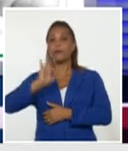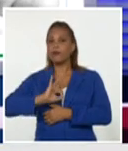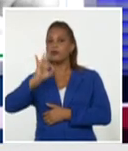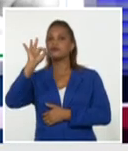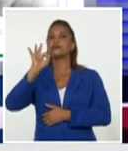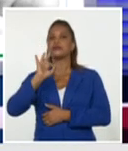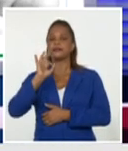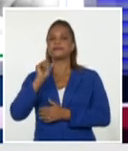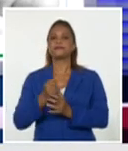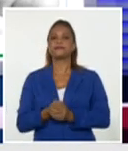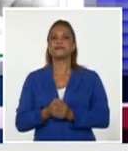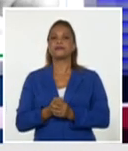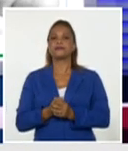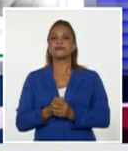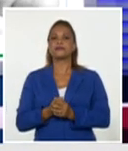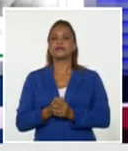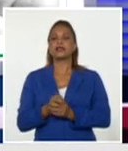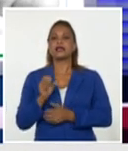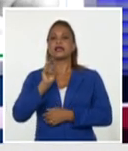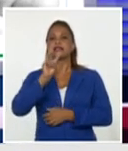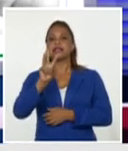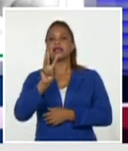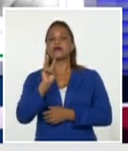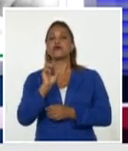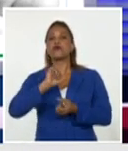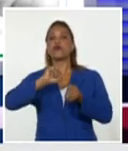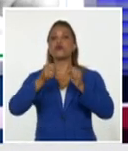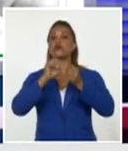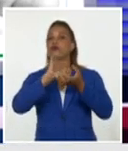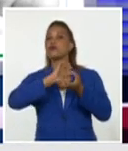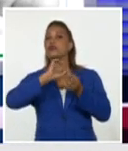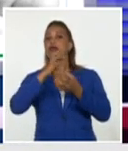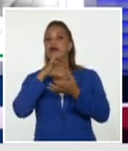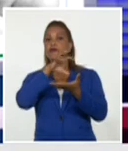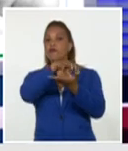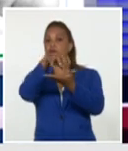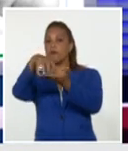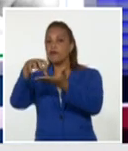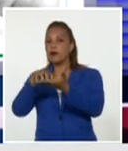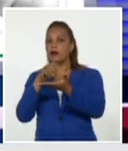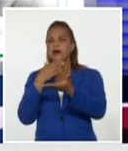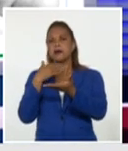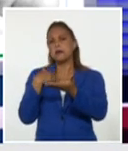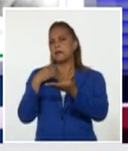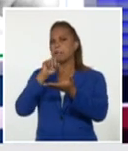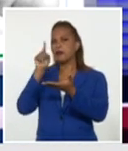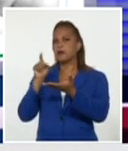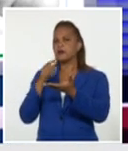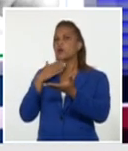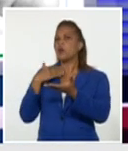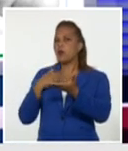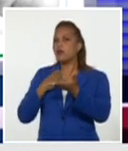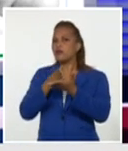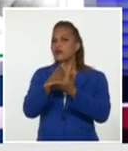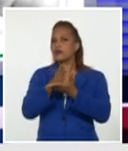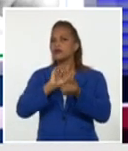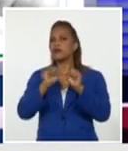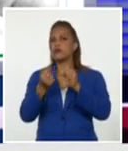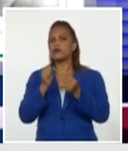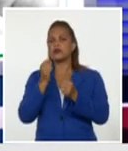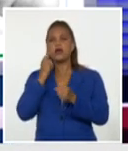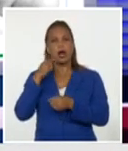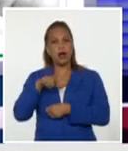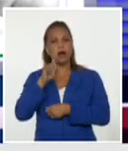han derivado 3 nuevos controles de focos. ¿Cómo marcha la situación epidemiológica en ese oriental territorio? El siguiente